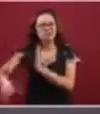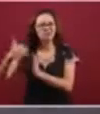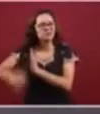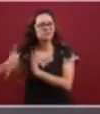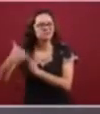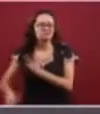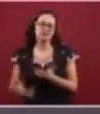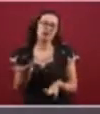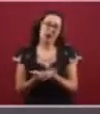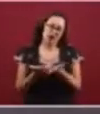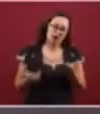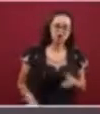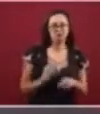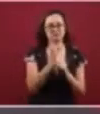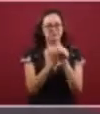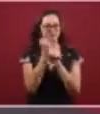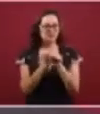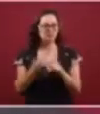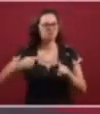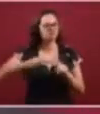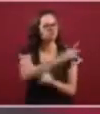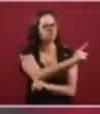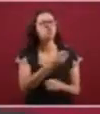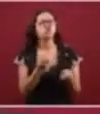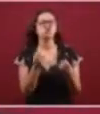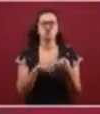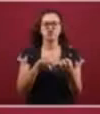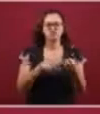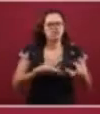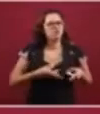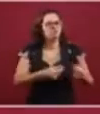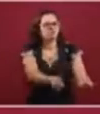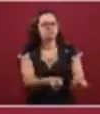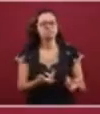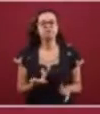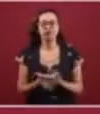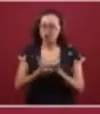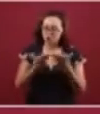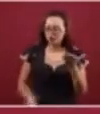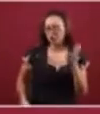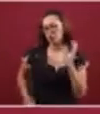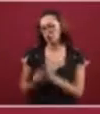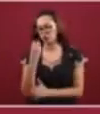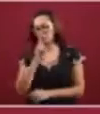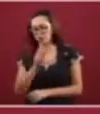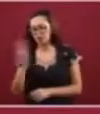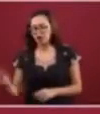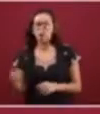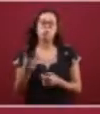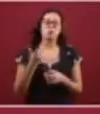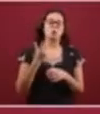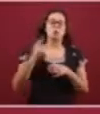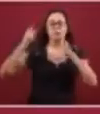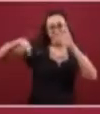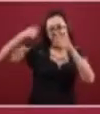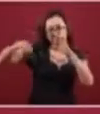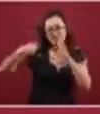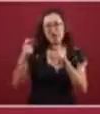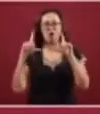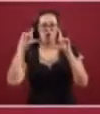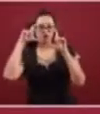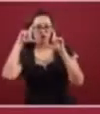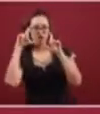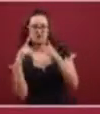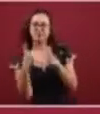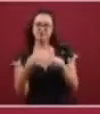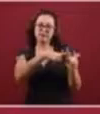investigando. Y en este nuevo portal pues pretendemos ofrecer servicios como video, fotografía y comprarlos a